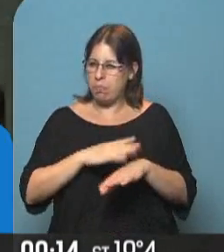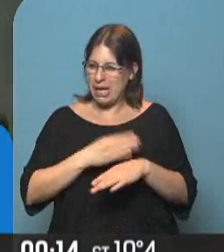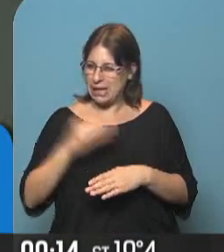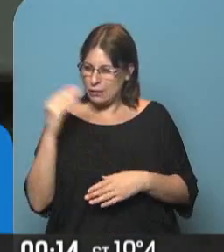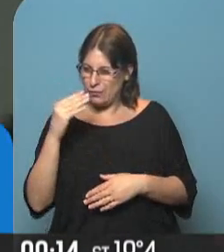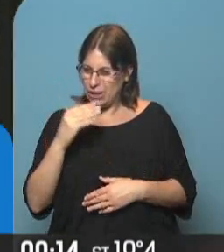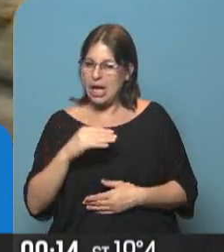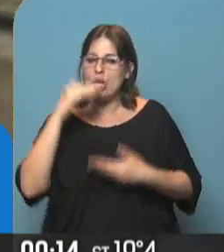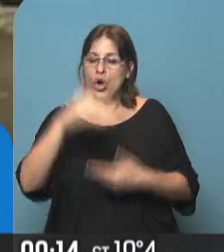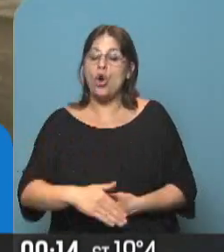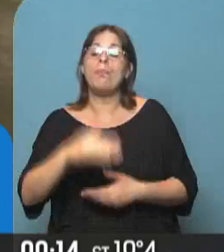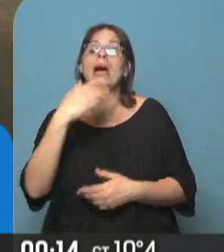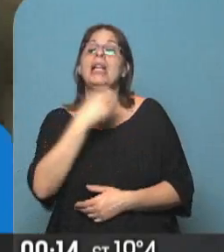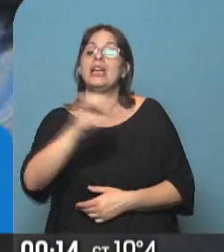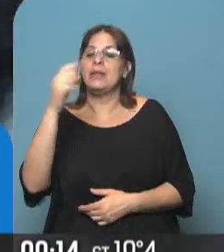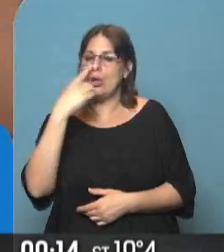la Libertadores, sino